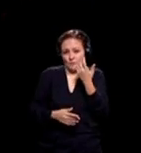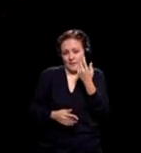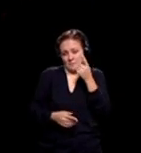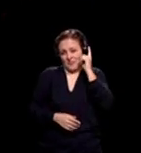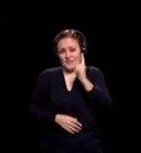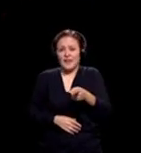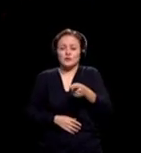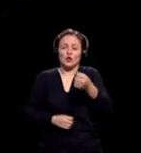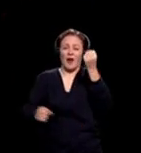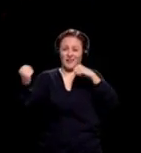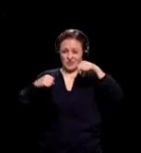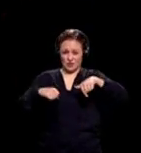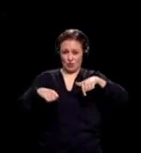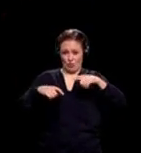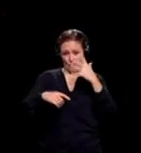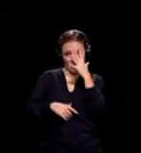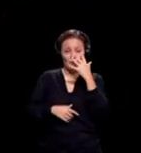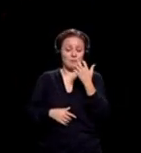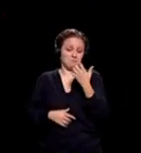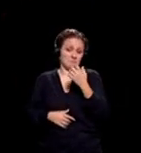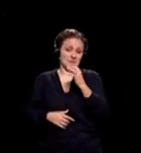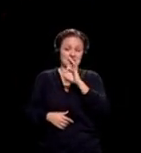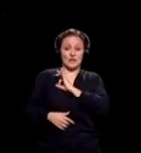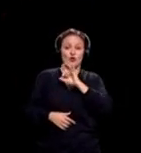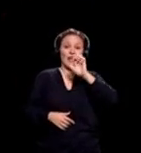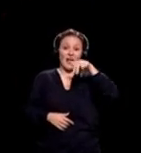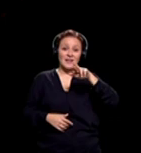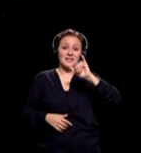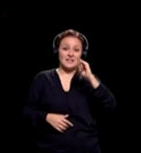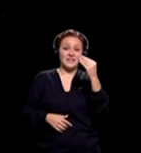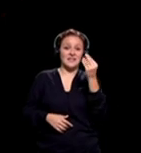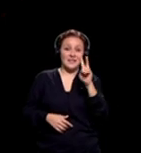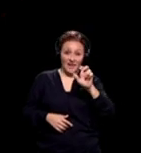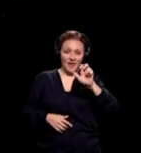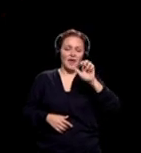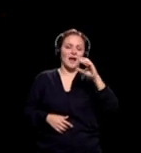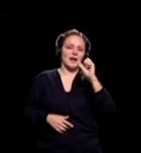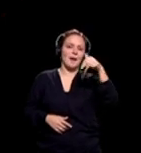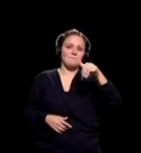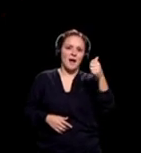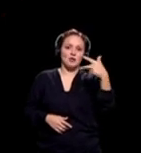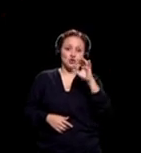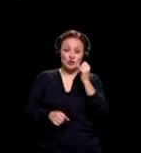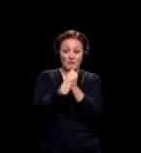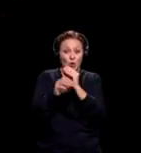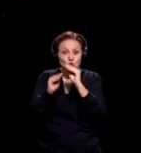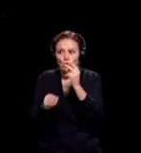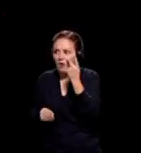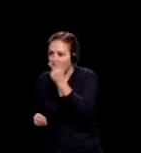cuento cada noche. Ellos están concursando desde que el cronómetro que ven en la parte superior izquierda de su pantalla marca